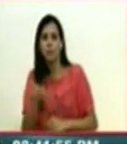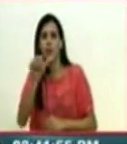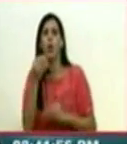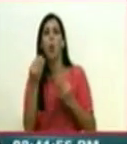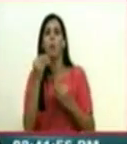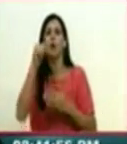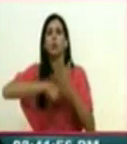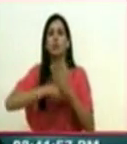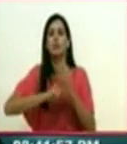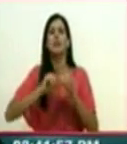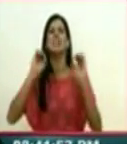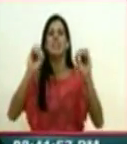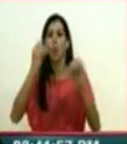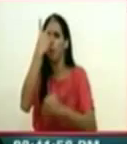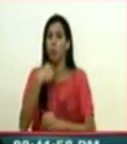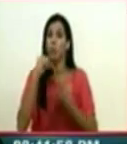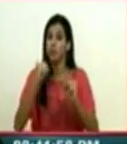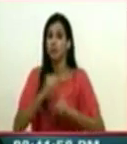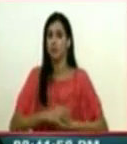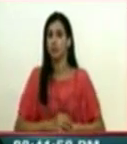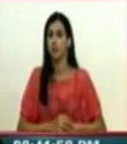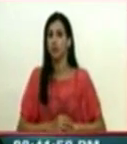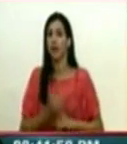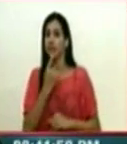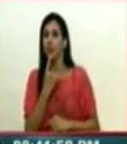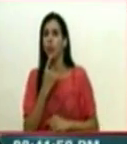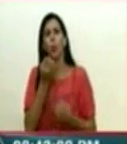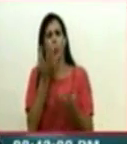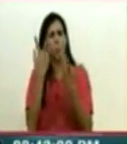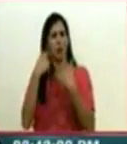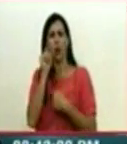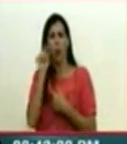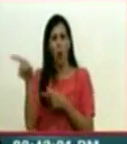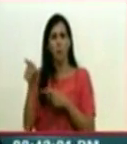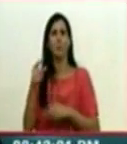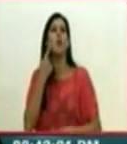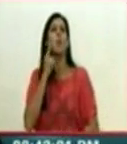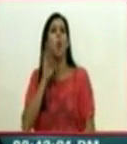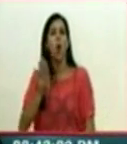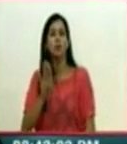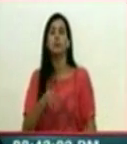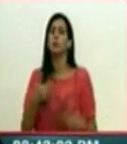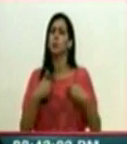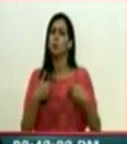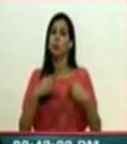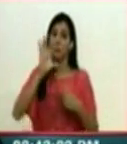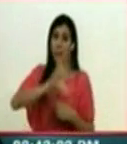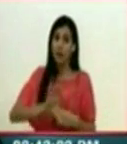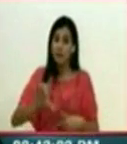la pobreza, un problema que, como nos cuenta nuestro compañero Boris Castellano en el siguiente reporte, no solo aqueja a los